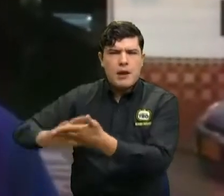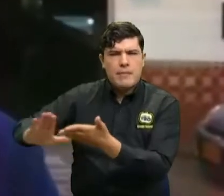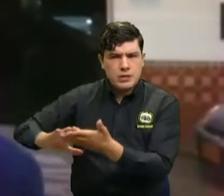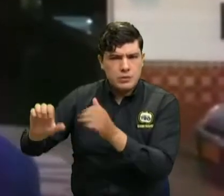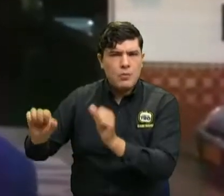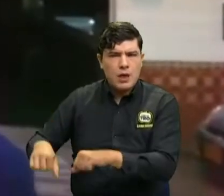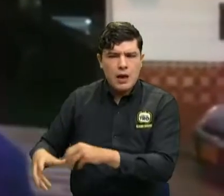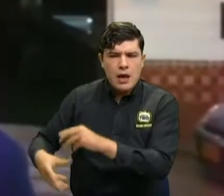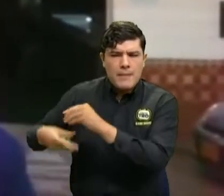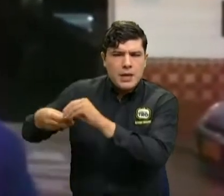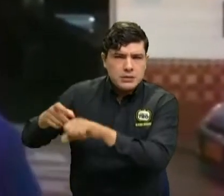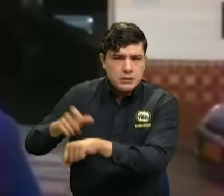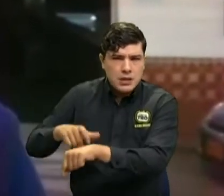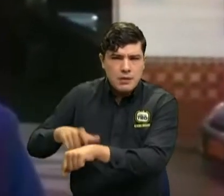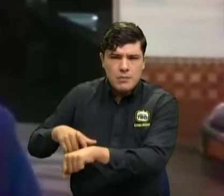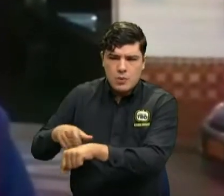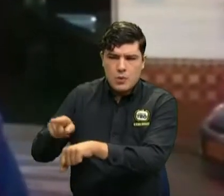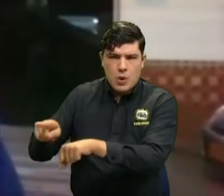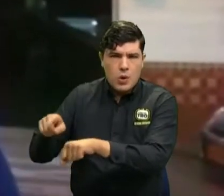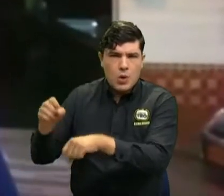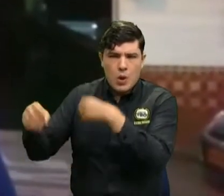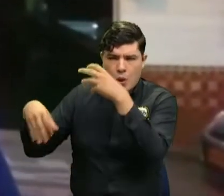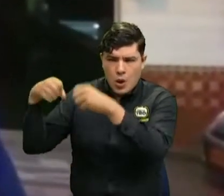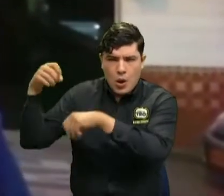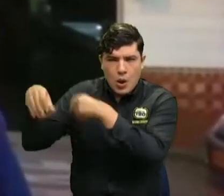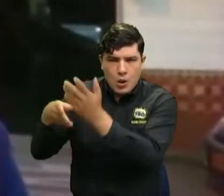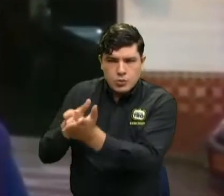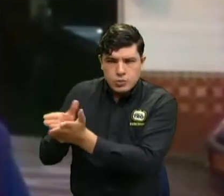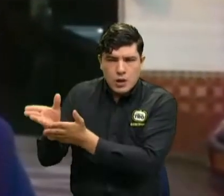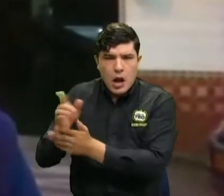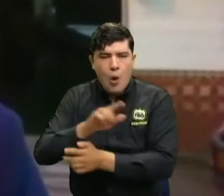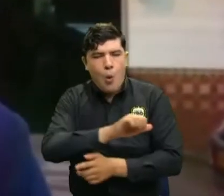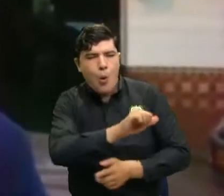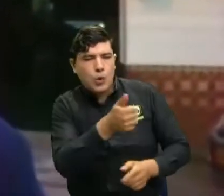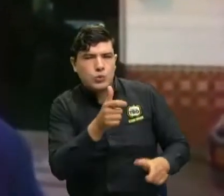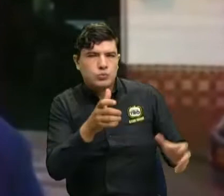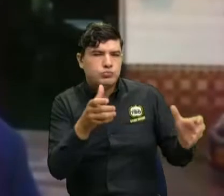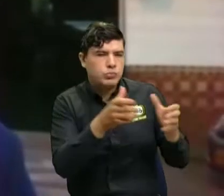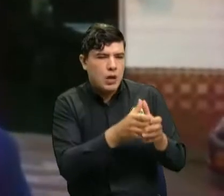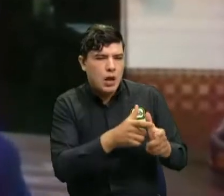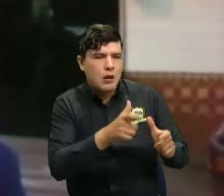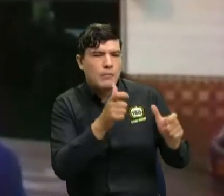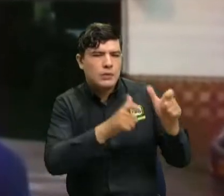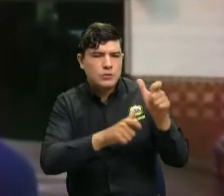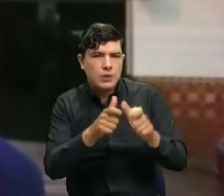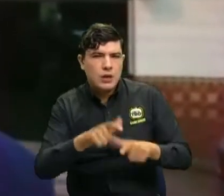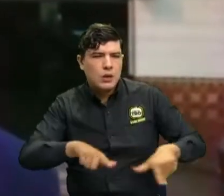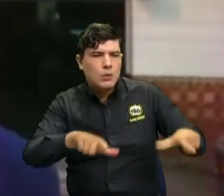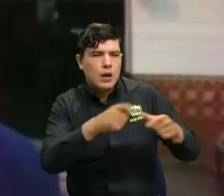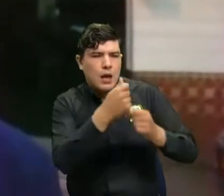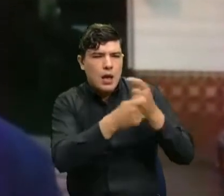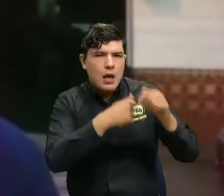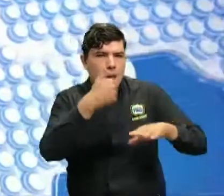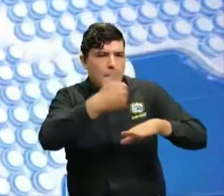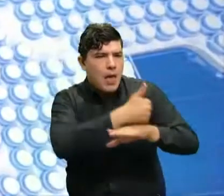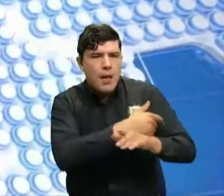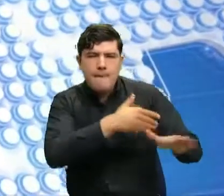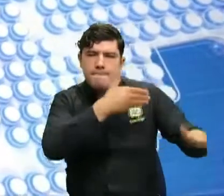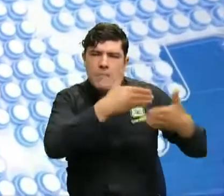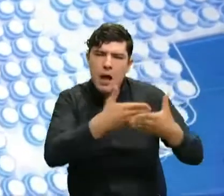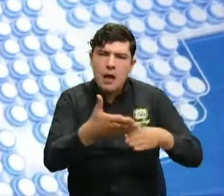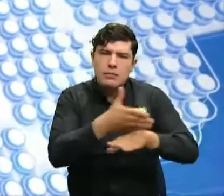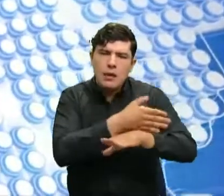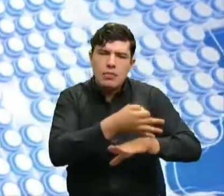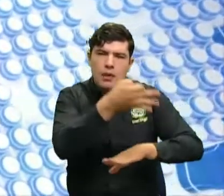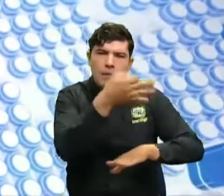a lo largo de ese de esa restricción que es tan tan exigente por parte de la policía y por parte de la gobernación por